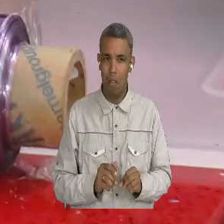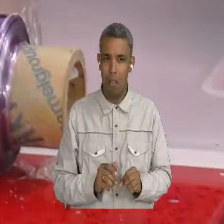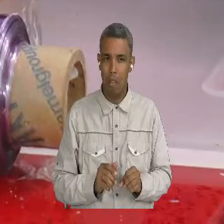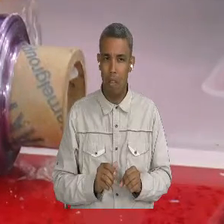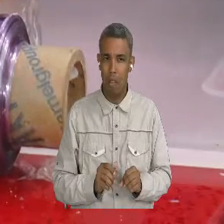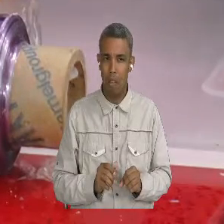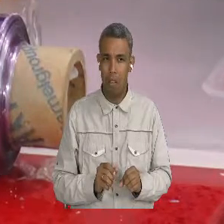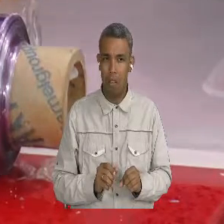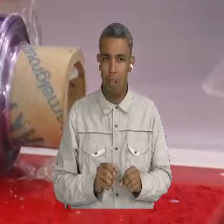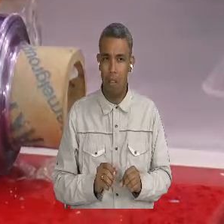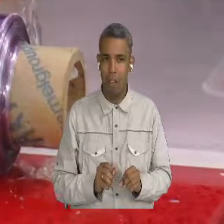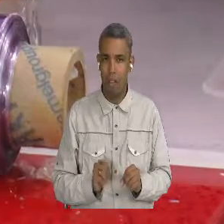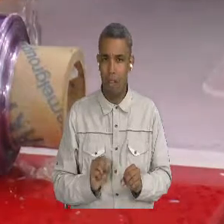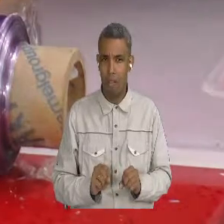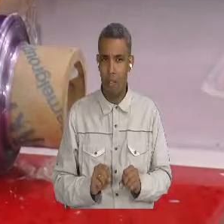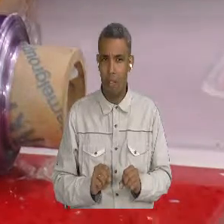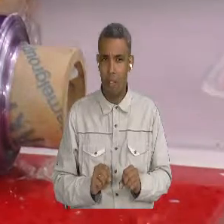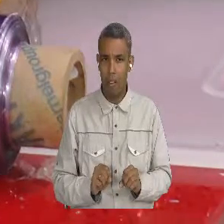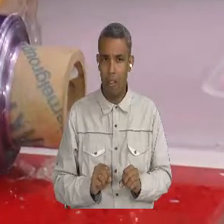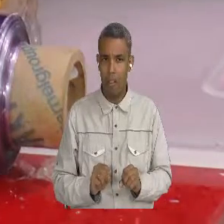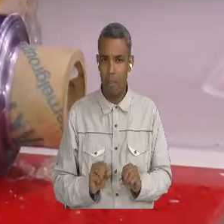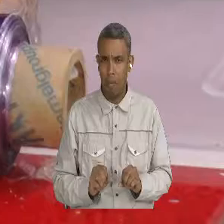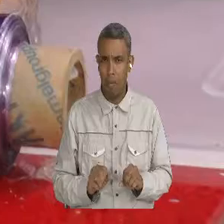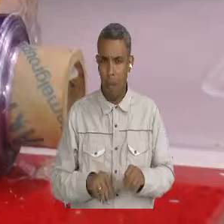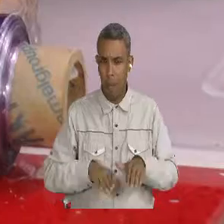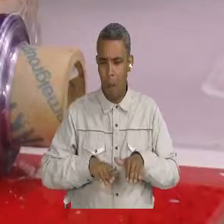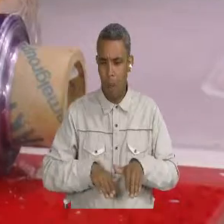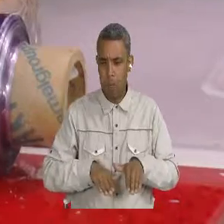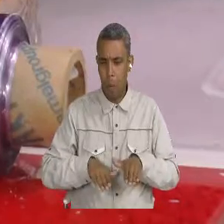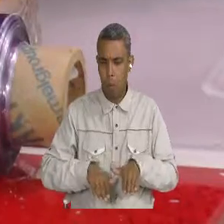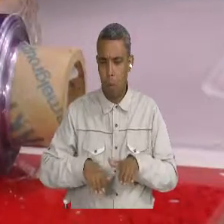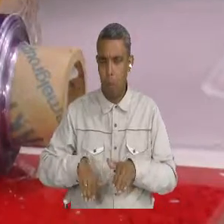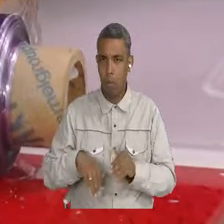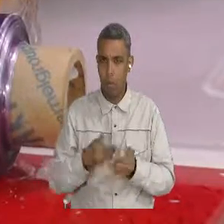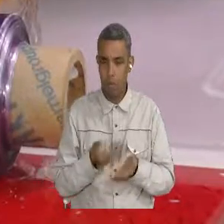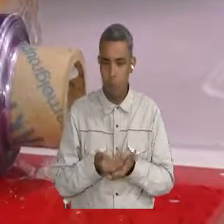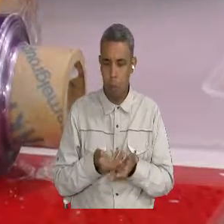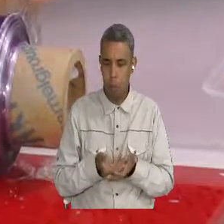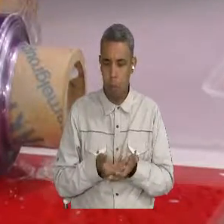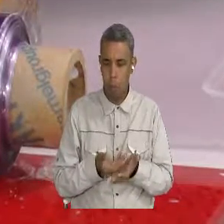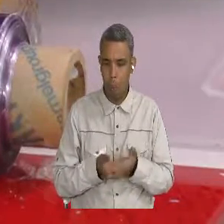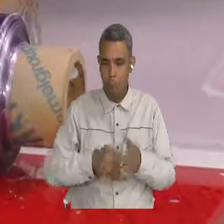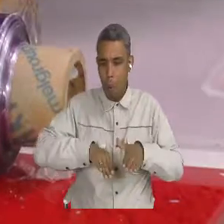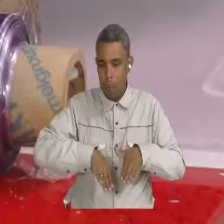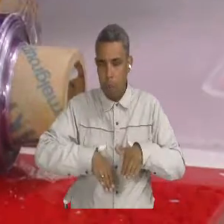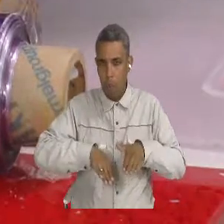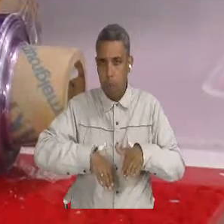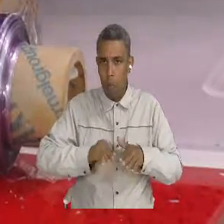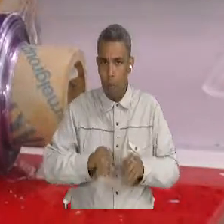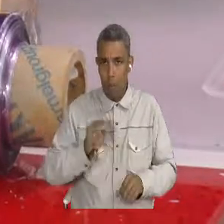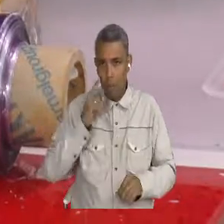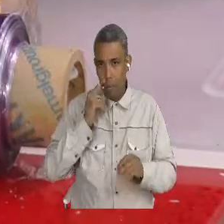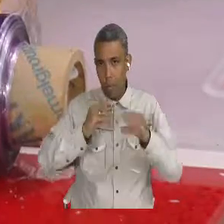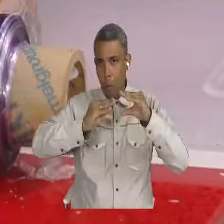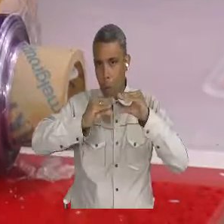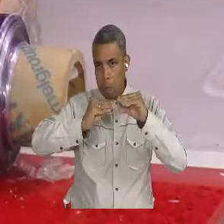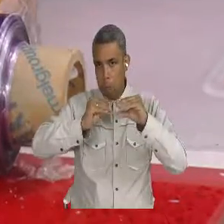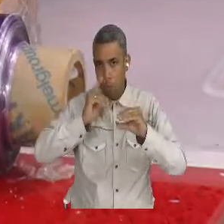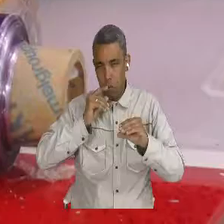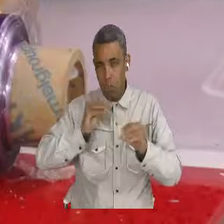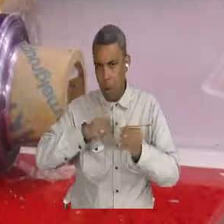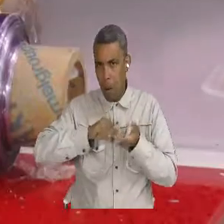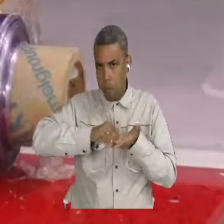Es para que quede más parejito y baje como que las ondas, las ondas que nos dio el pan. Eso. Yo le adiciono por